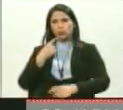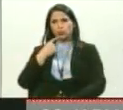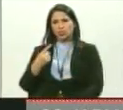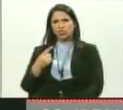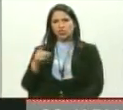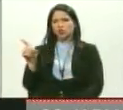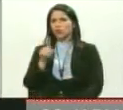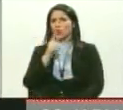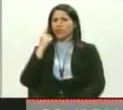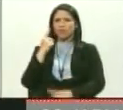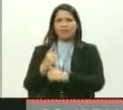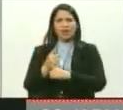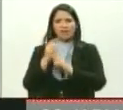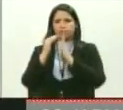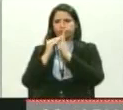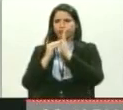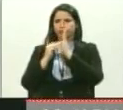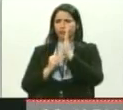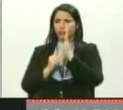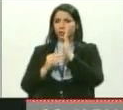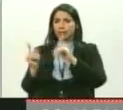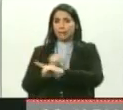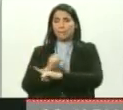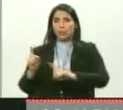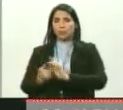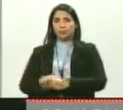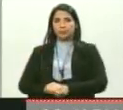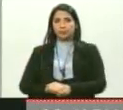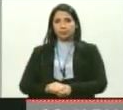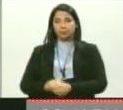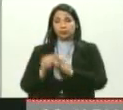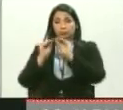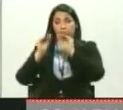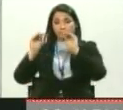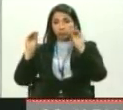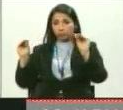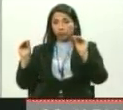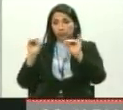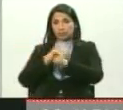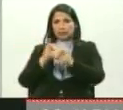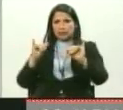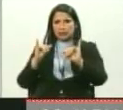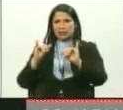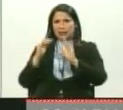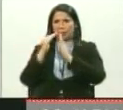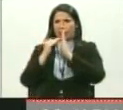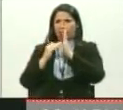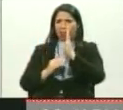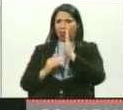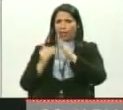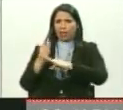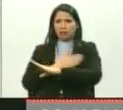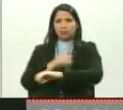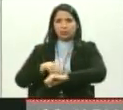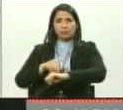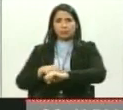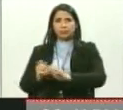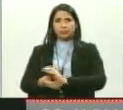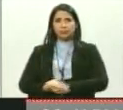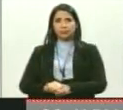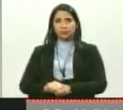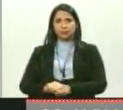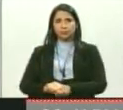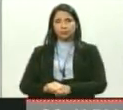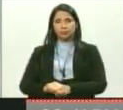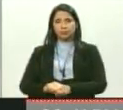se debe desescalar tan pronto. Ha alertado una desescalada a destiempo y